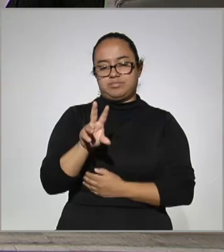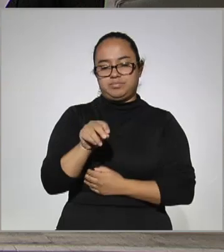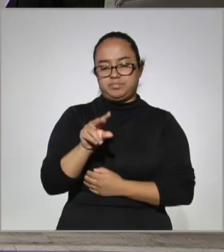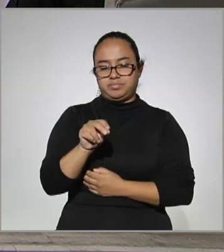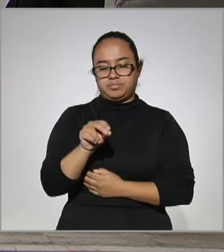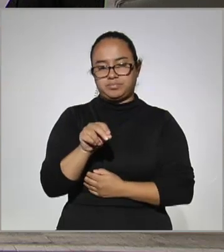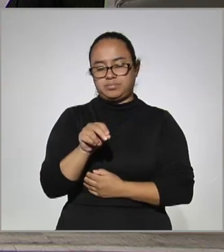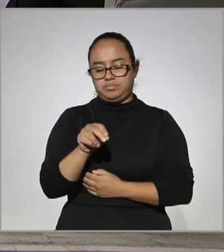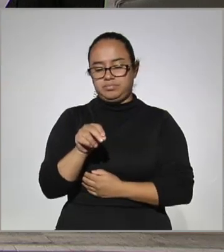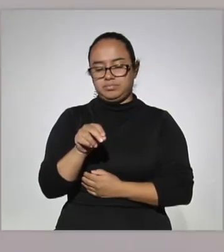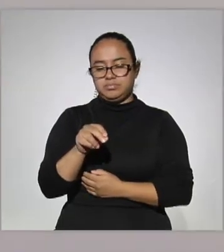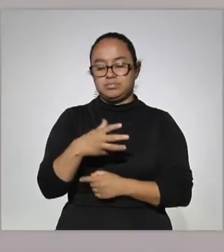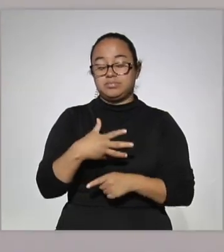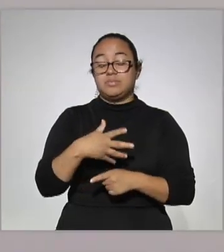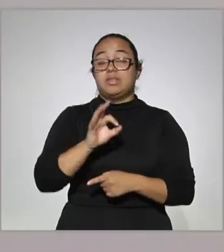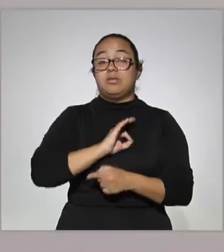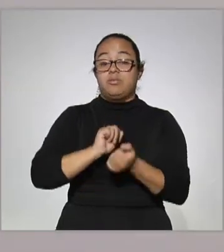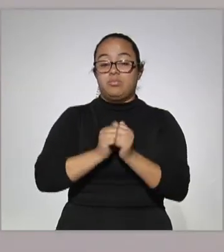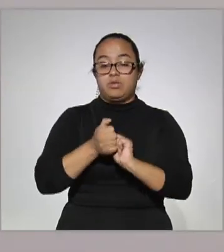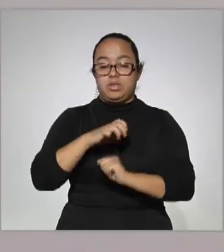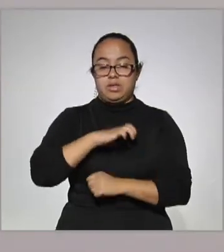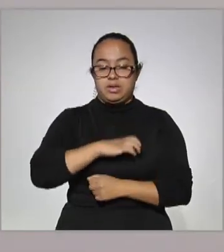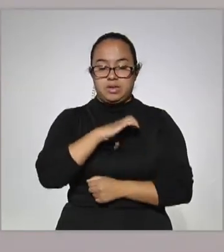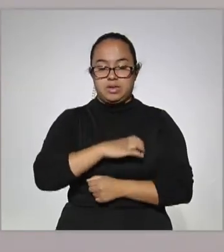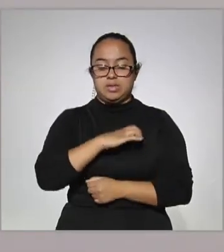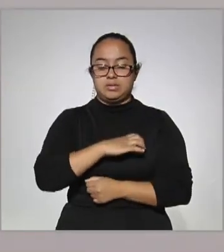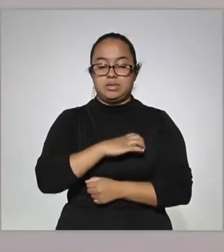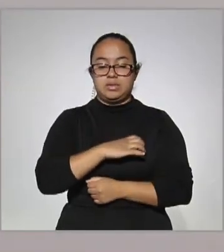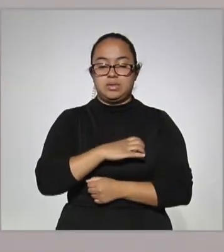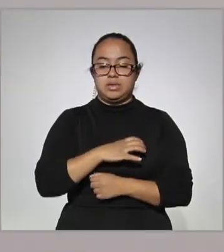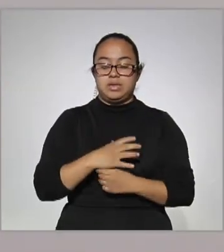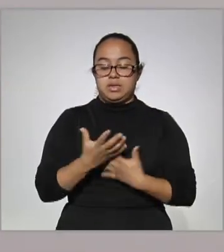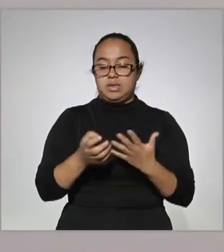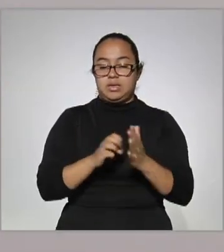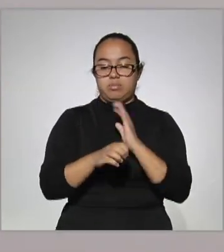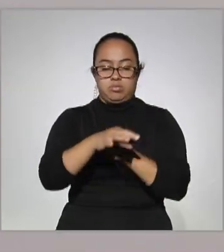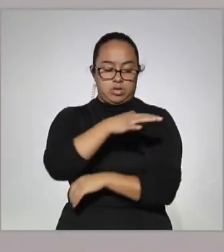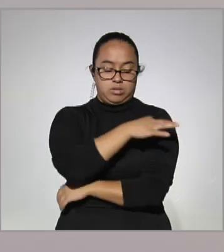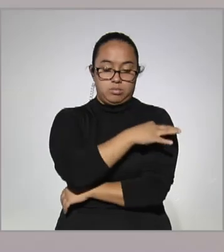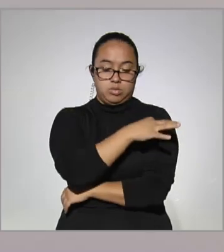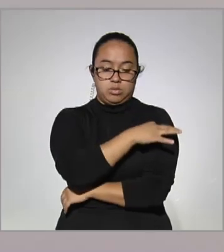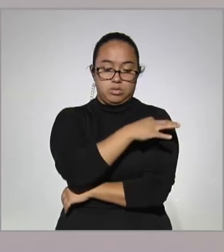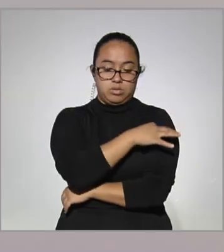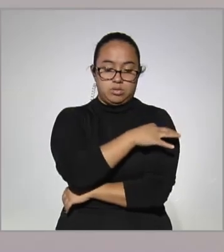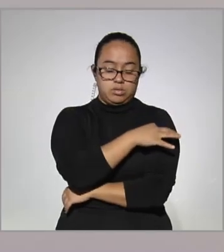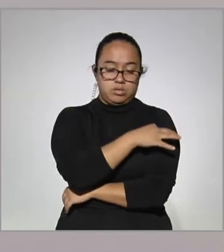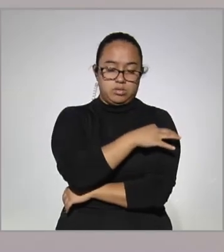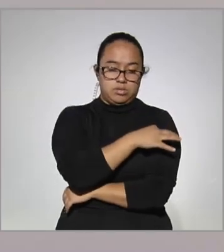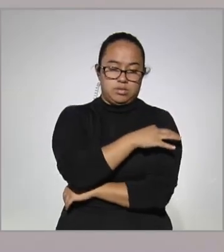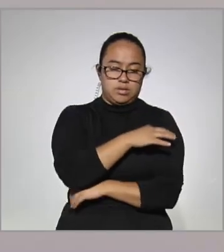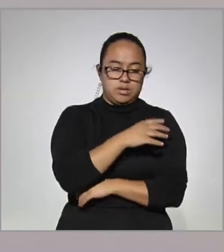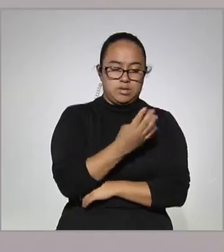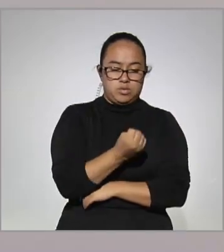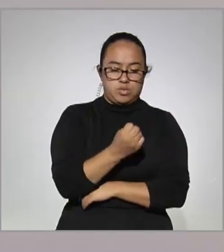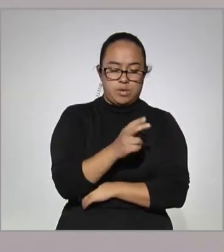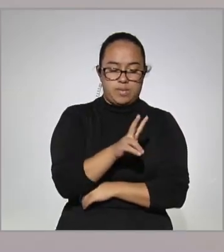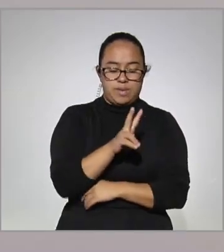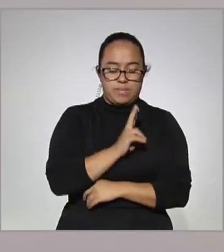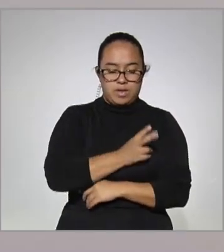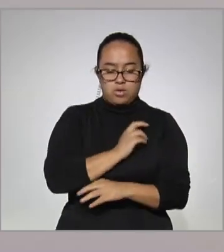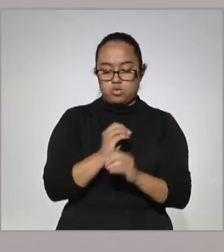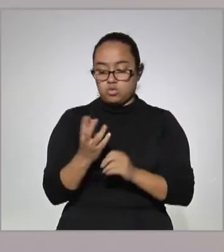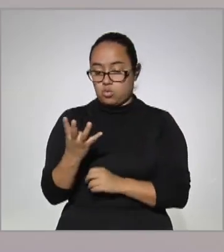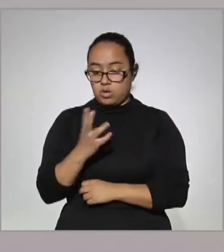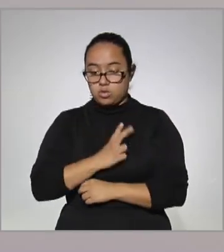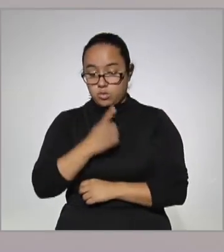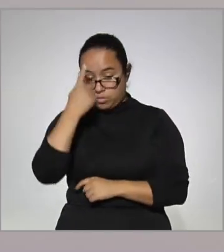papiloma que nos puede transmitir un cáncer o algo así. Y no tiene nada que ver la vacuna nonavalente, que es la de 9 virus o la de 4, para quitar